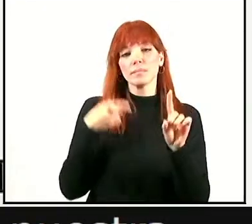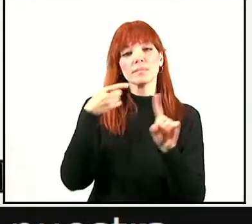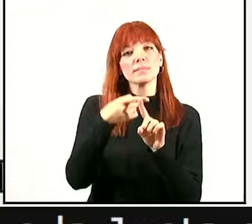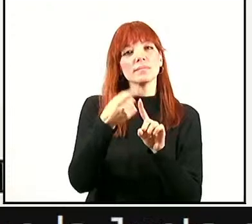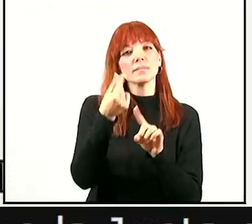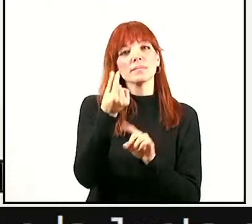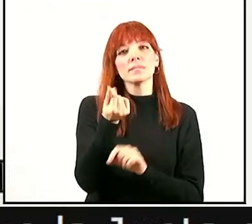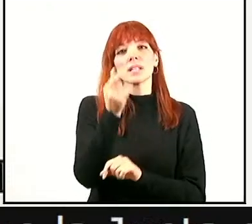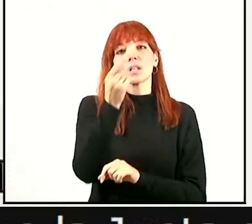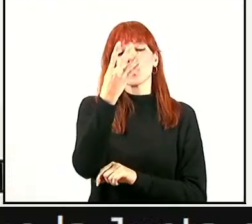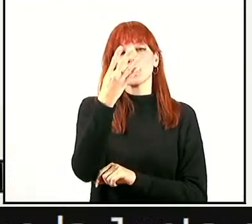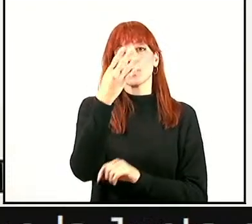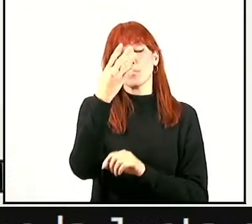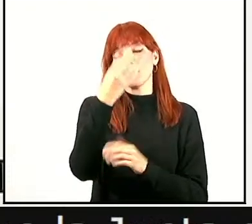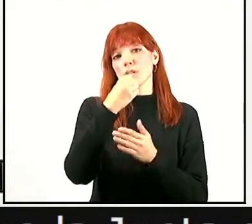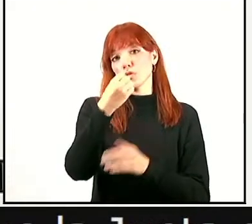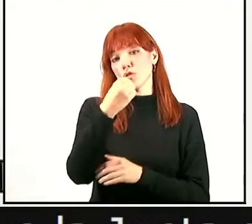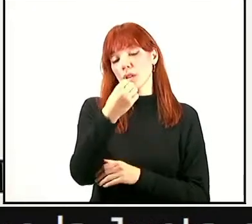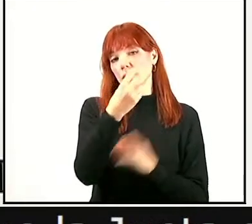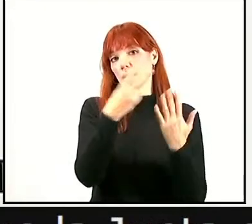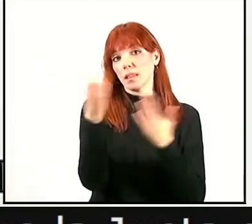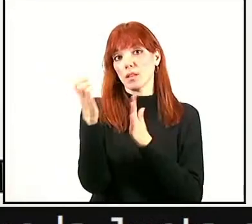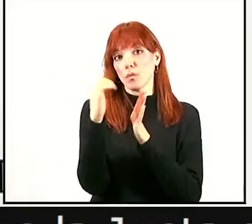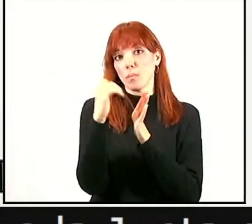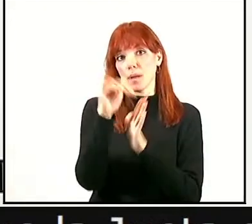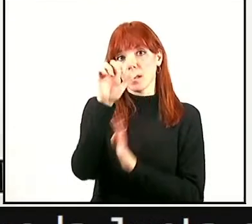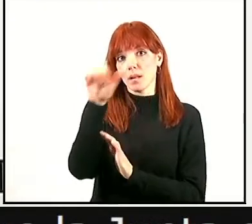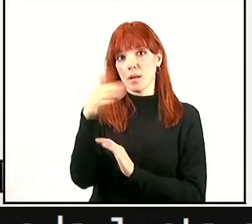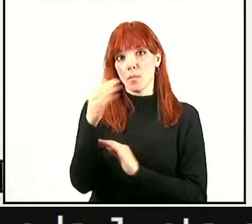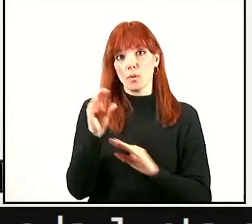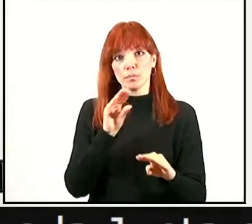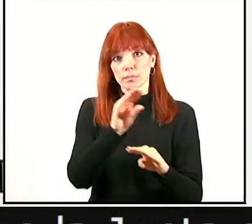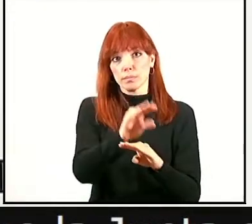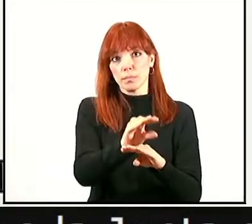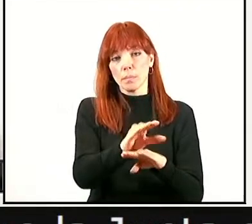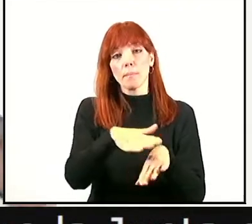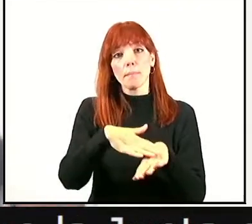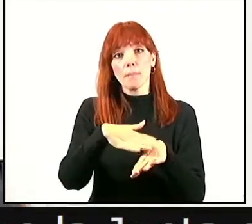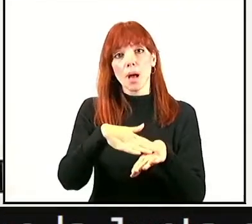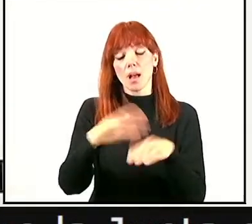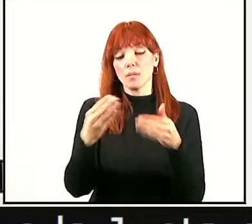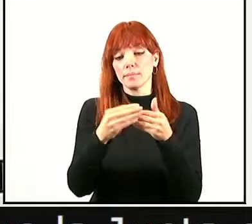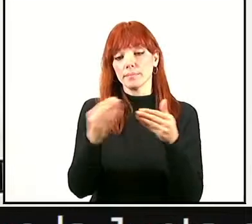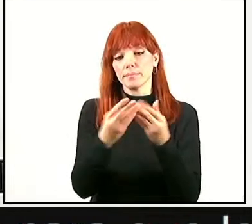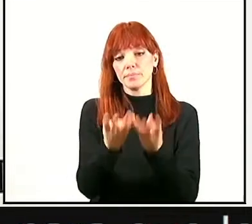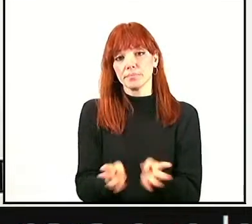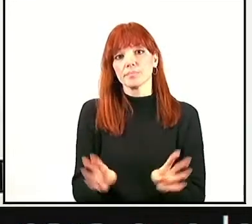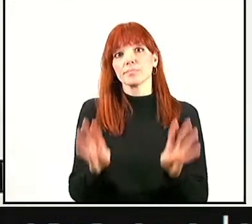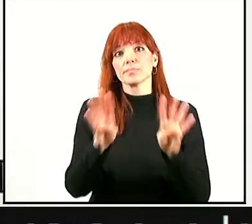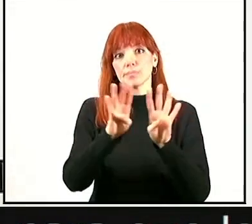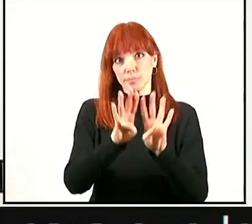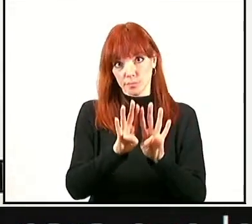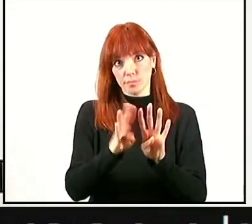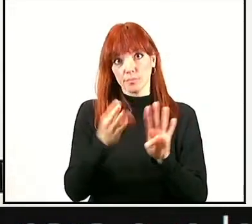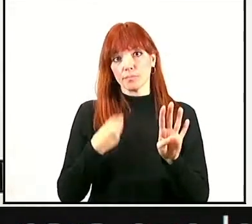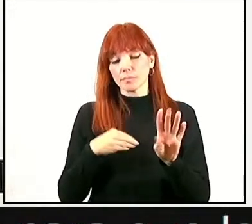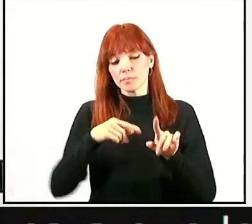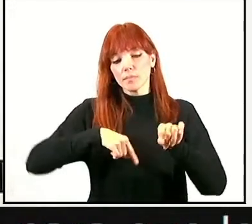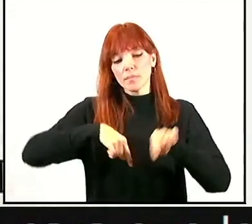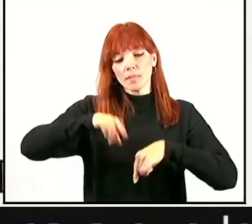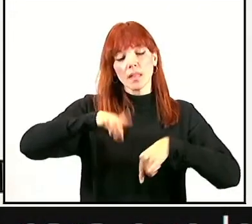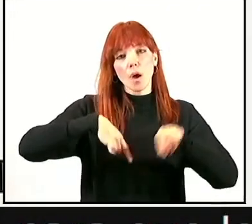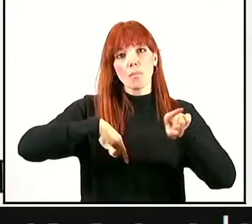destinar 4.700.000 euros para que los usuarios del